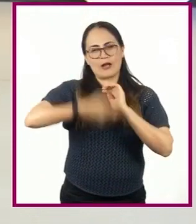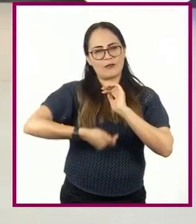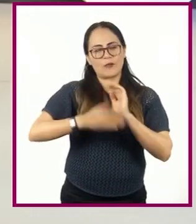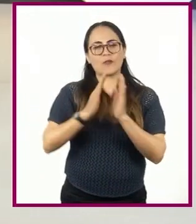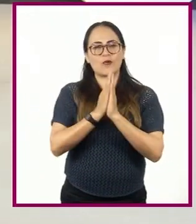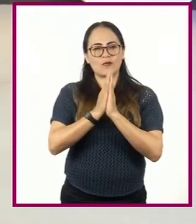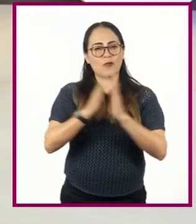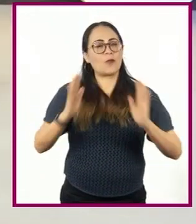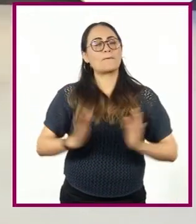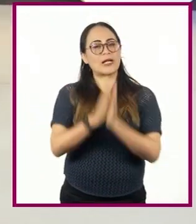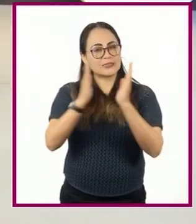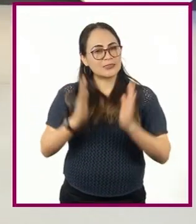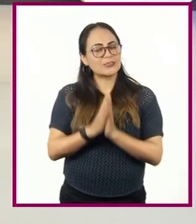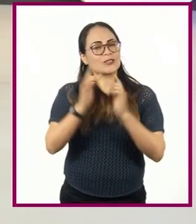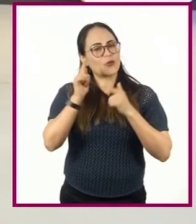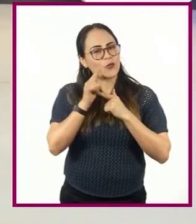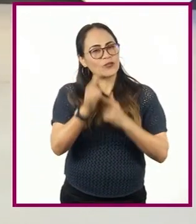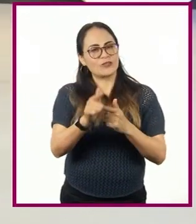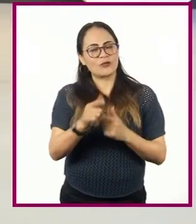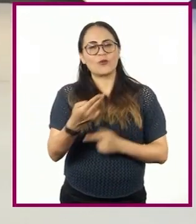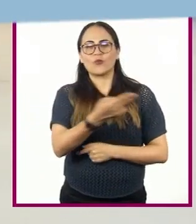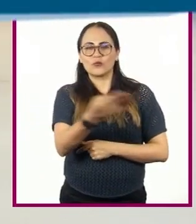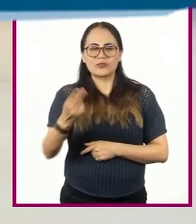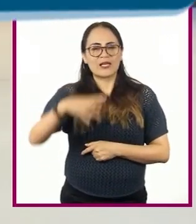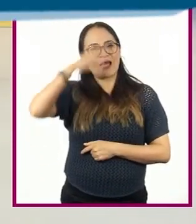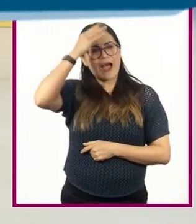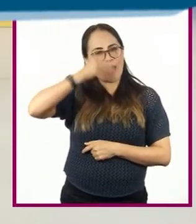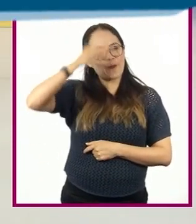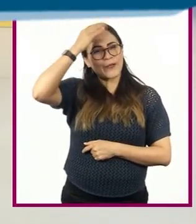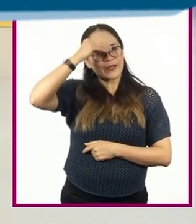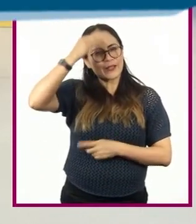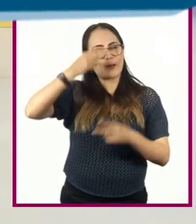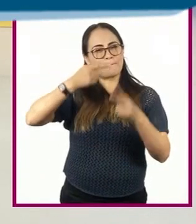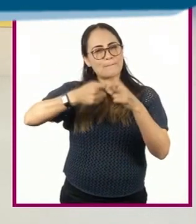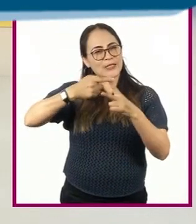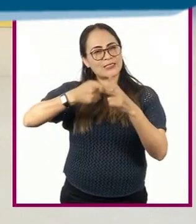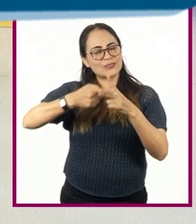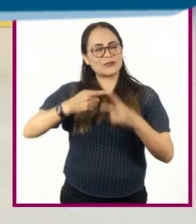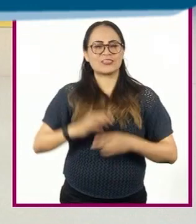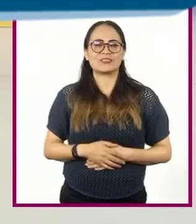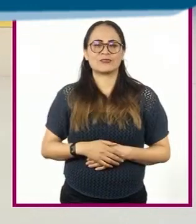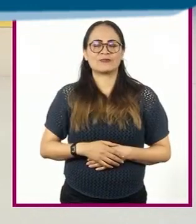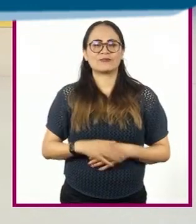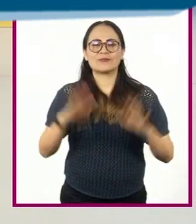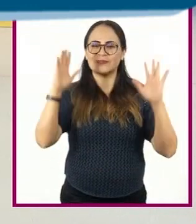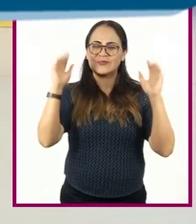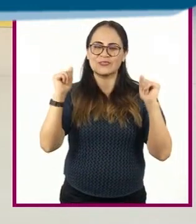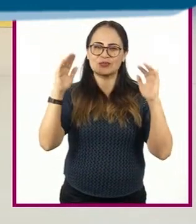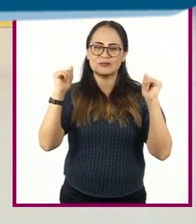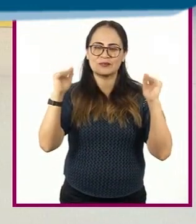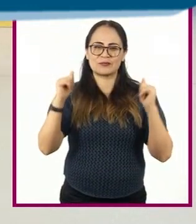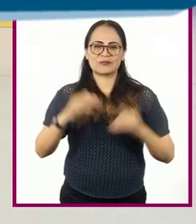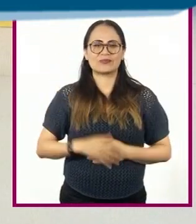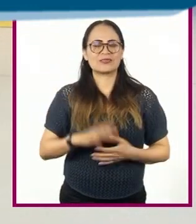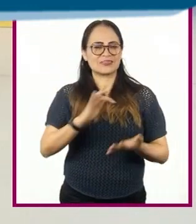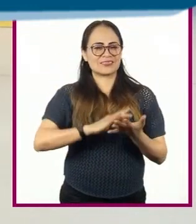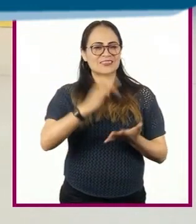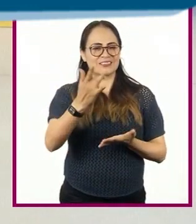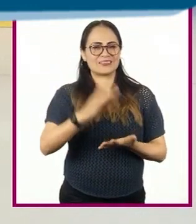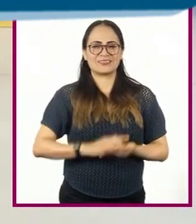participando con entusiasmo para que disfruten el aprendizaje de las matemáticas. Nos despedimos, profesora Pamela.